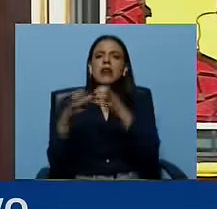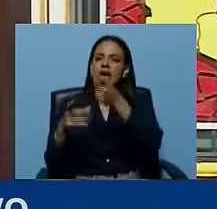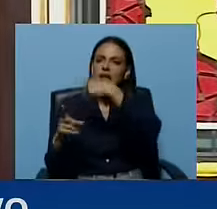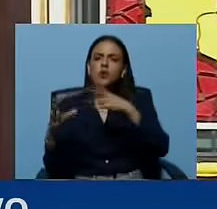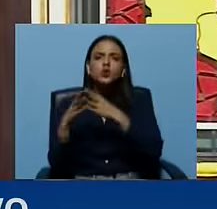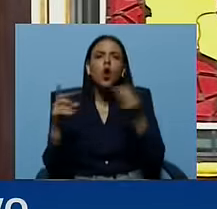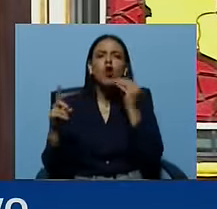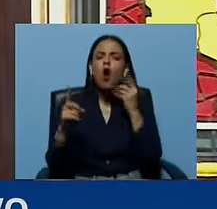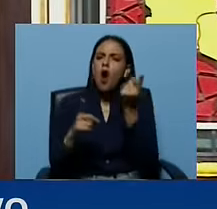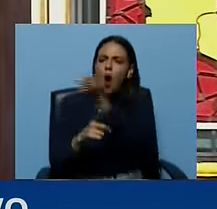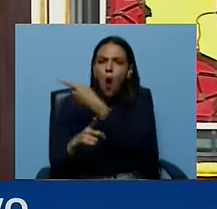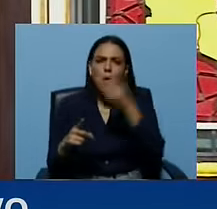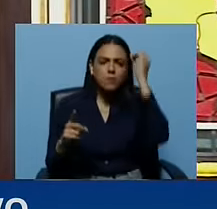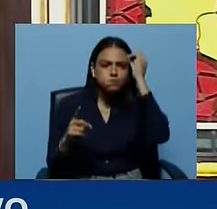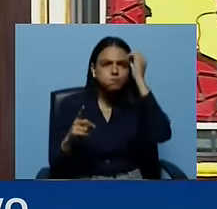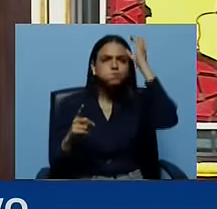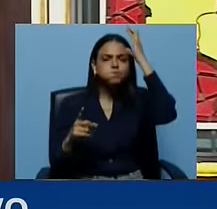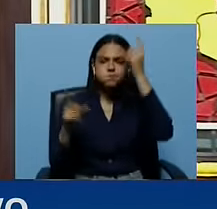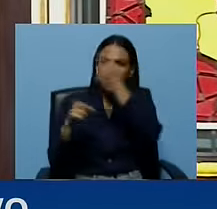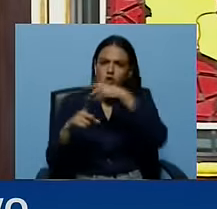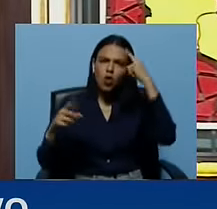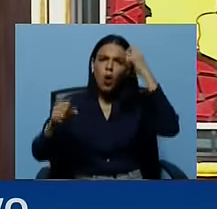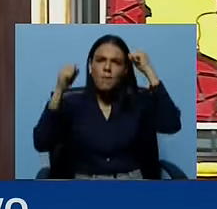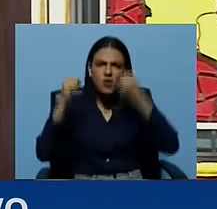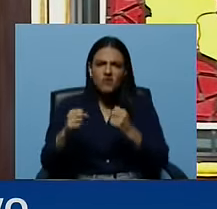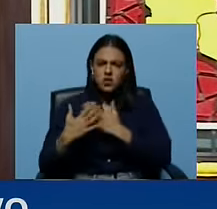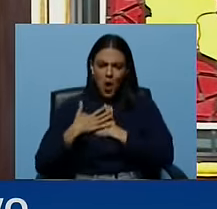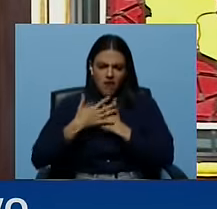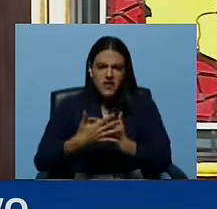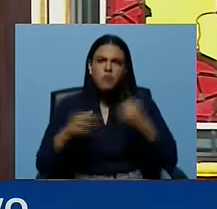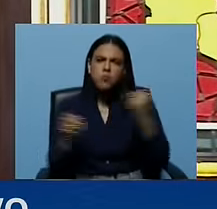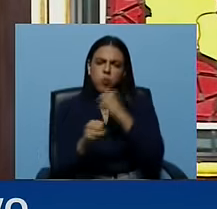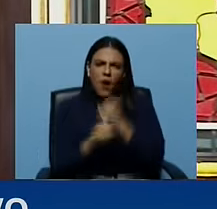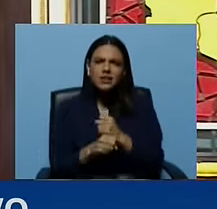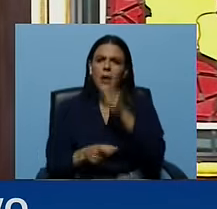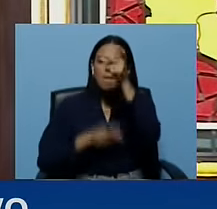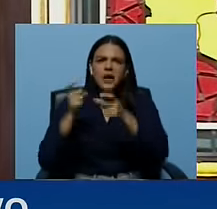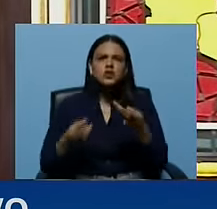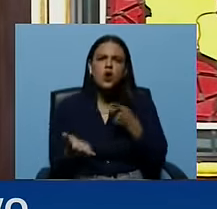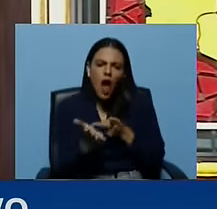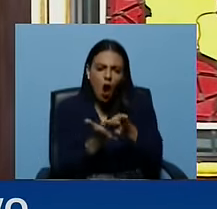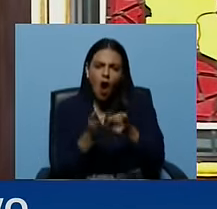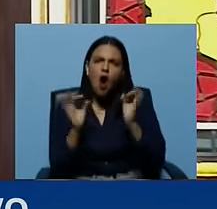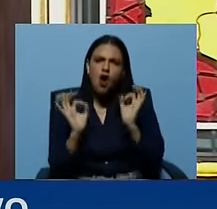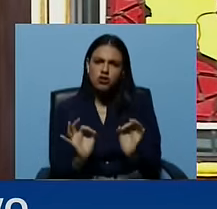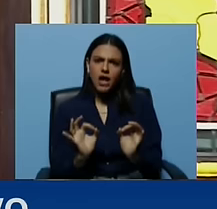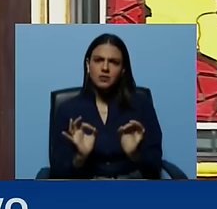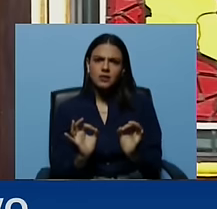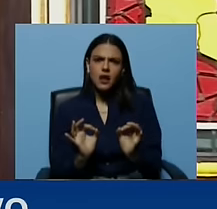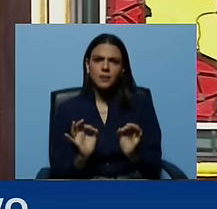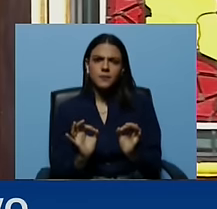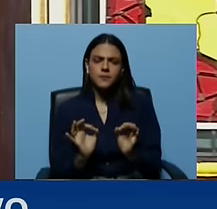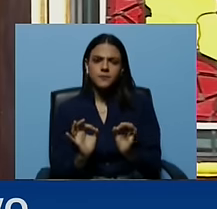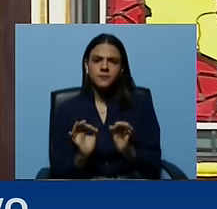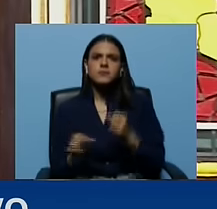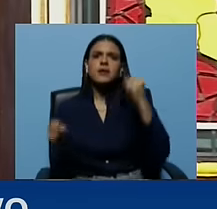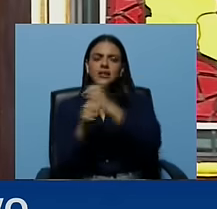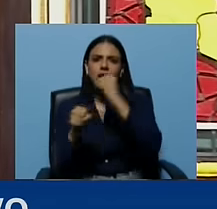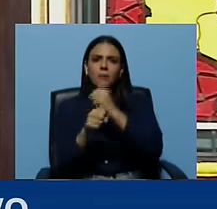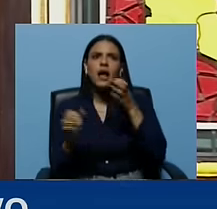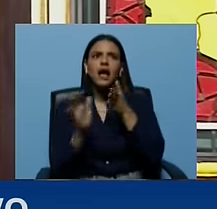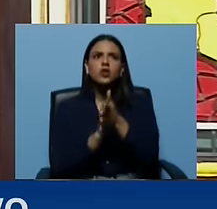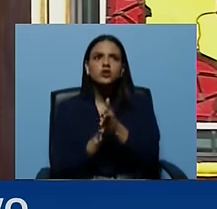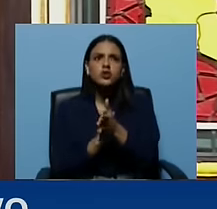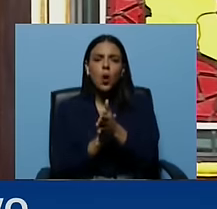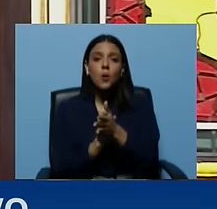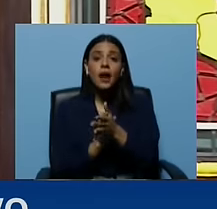joven, de gente dispuesta, de gente honesta, en la vicepresidencia sectorial